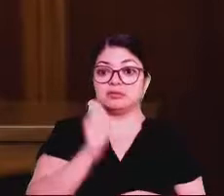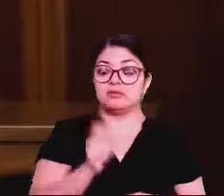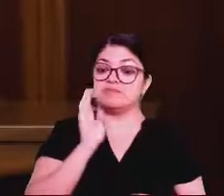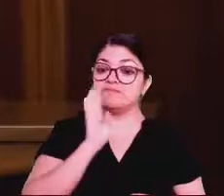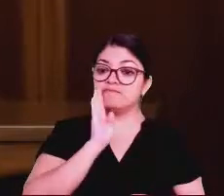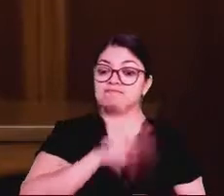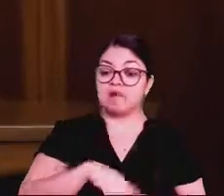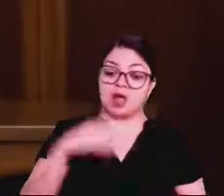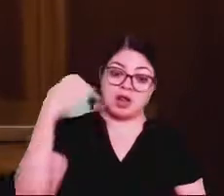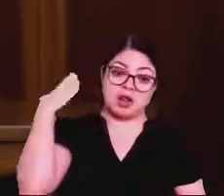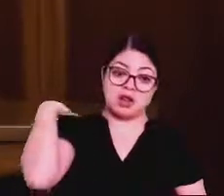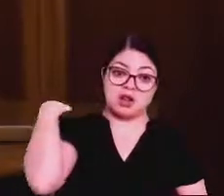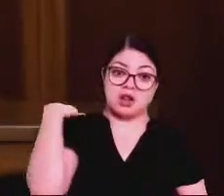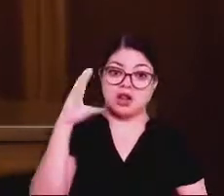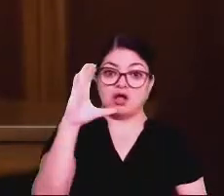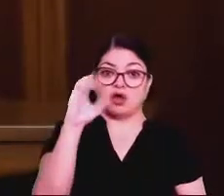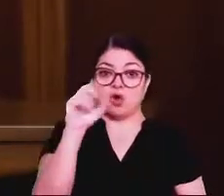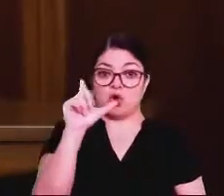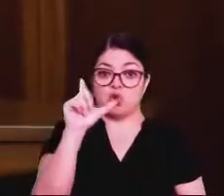desviación en la columna,